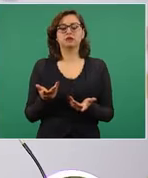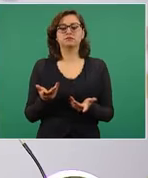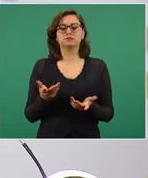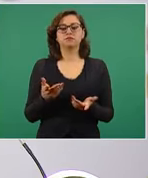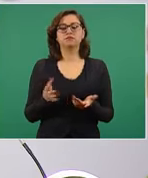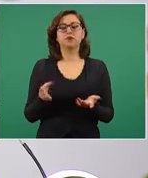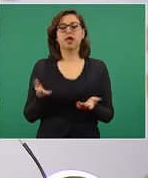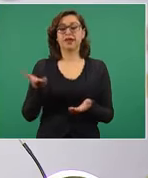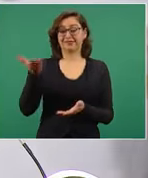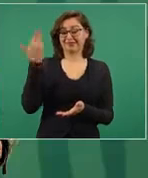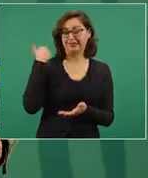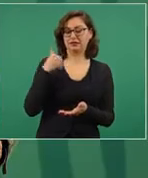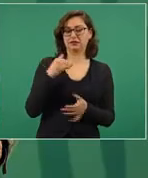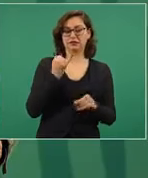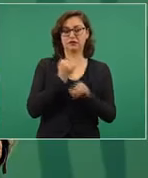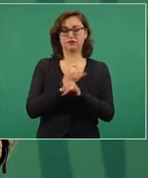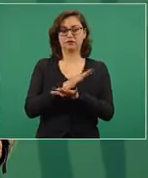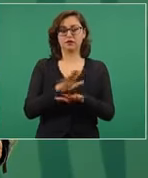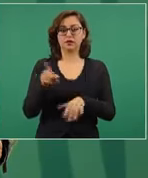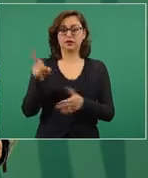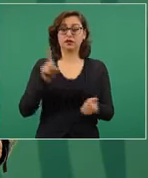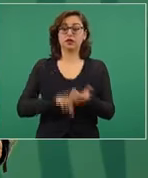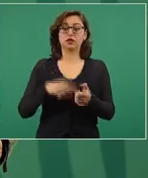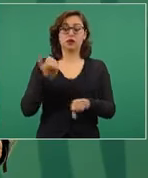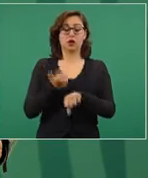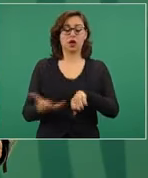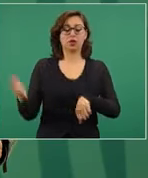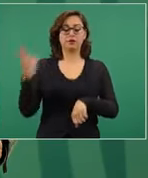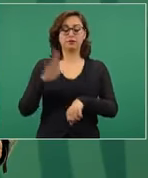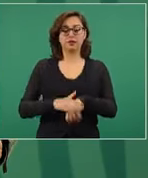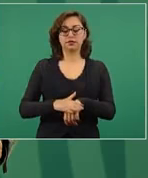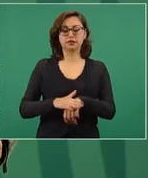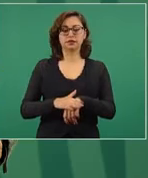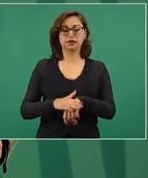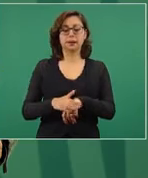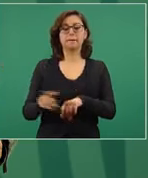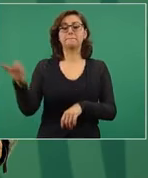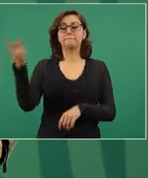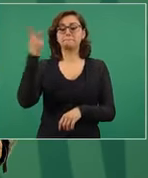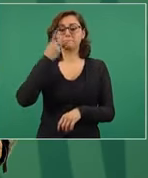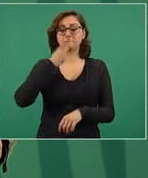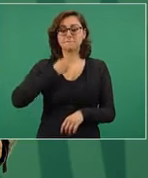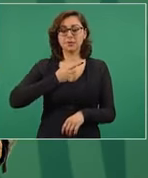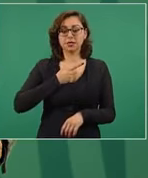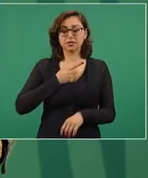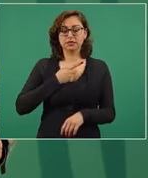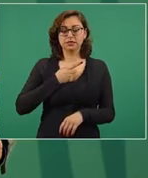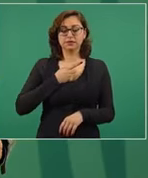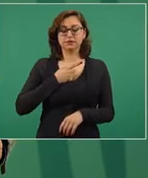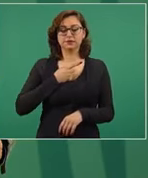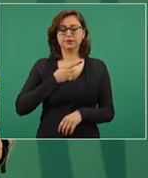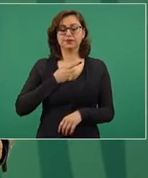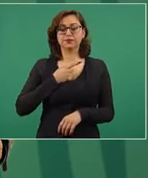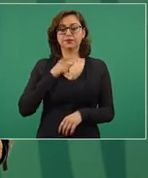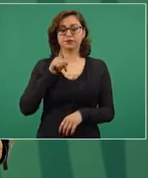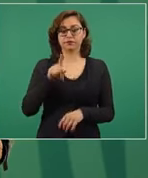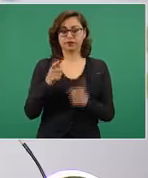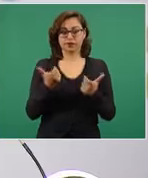Una de las informaciones que nos dieron los administradores, en una de ellas se incrementó